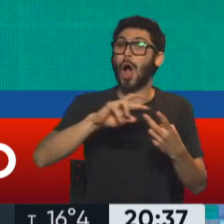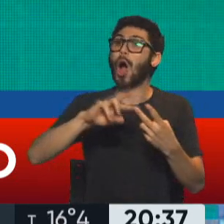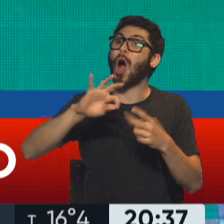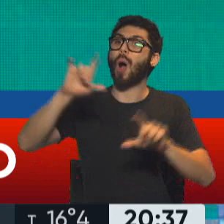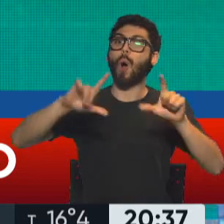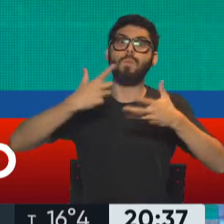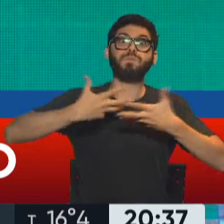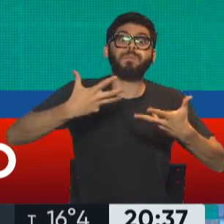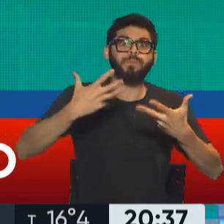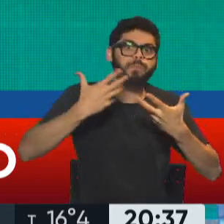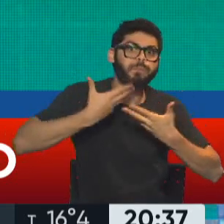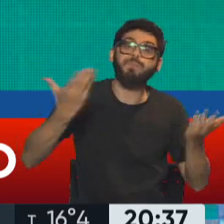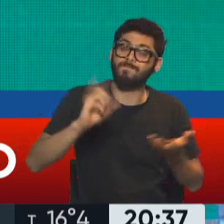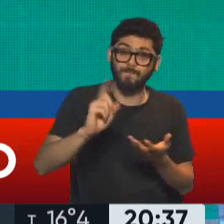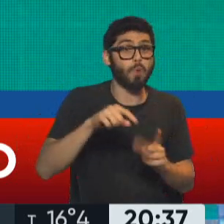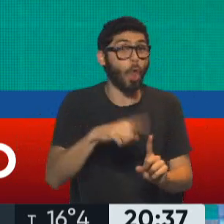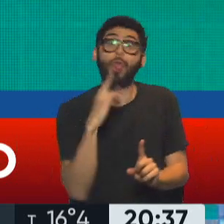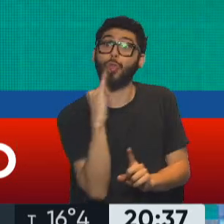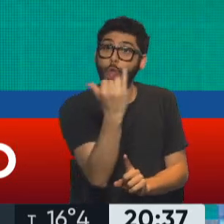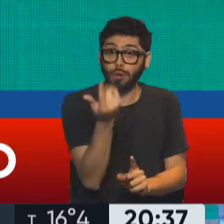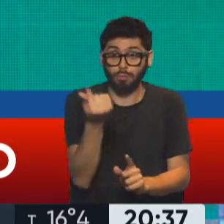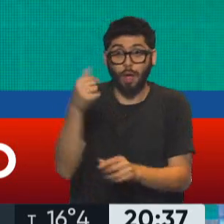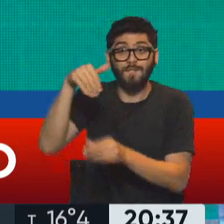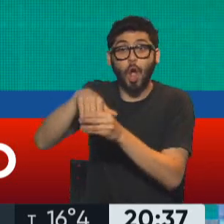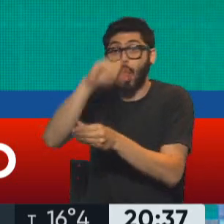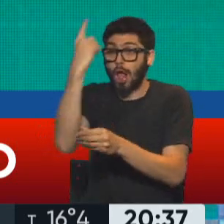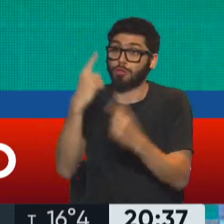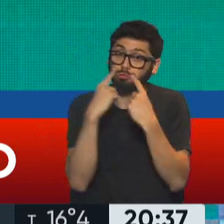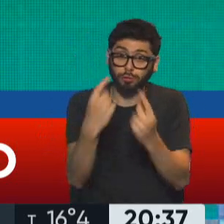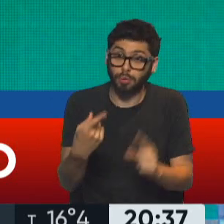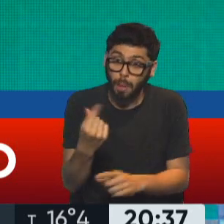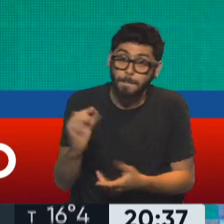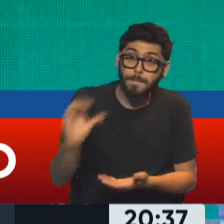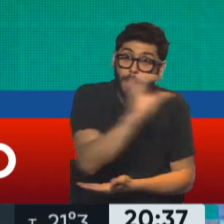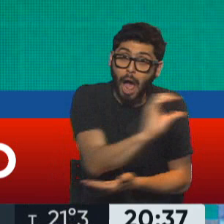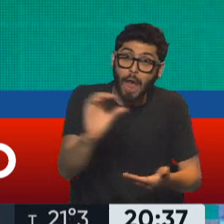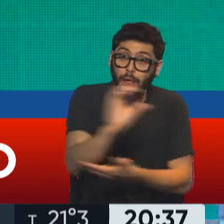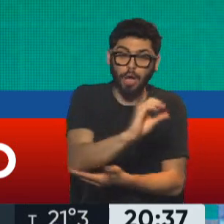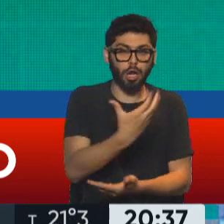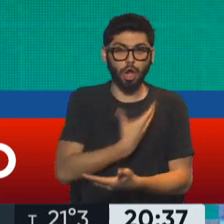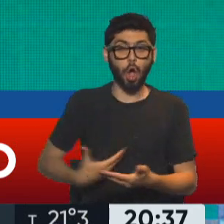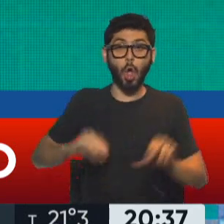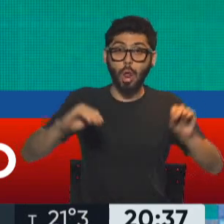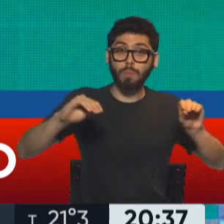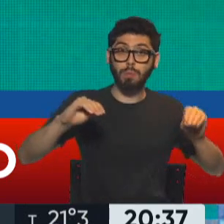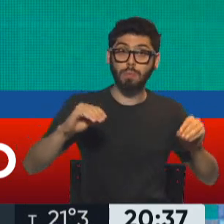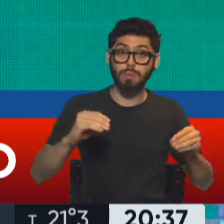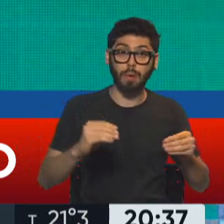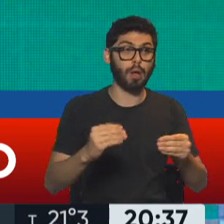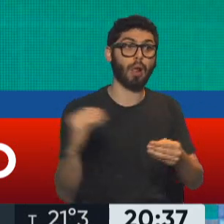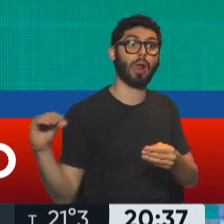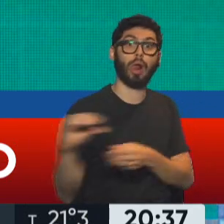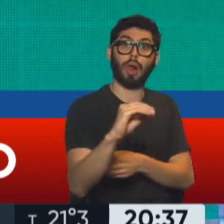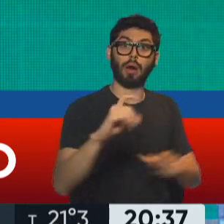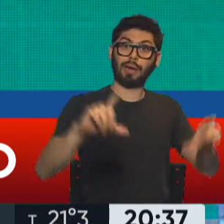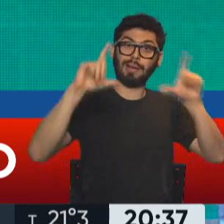medios de comunicación, pero denunciaban que estaban haciéndose del dinero del Banco Nación para financiar el déficit del gobierno de Mauricio Macri. Claro. Hay